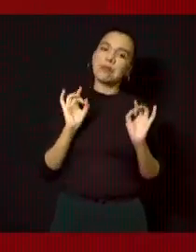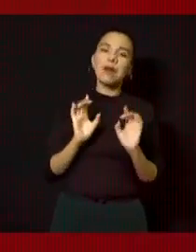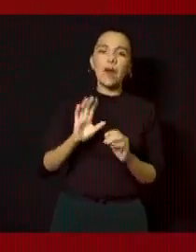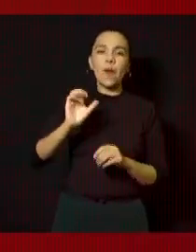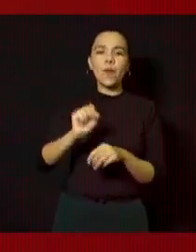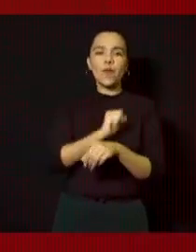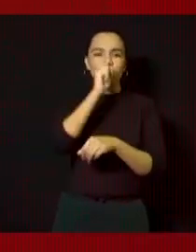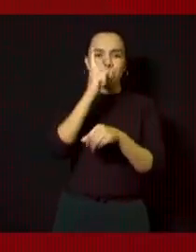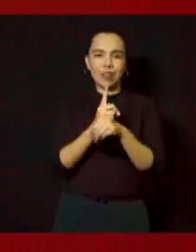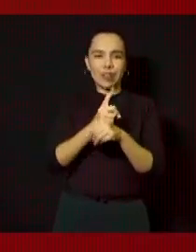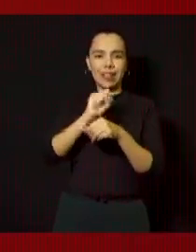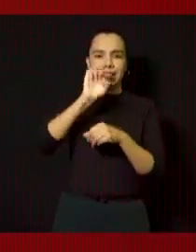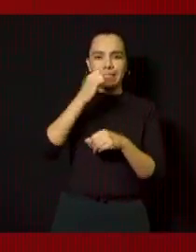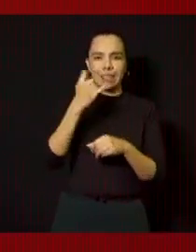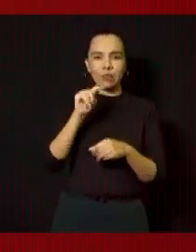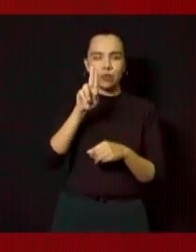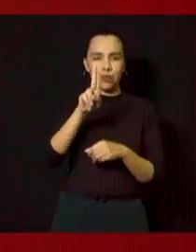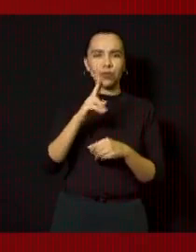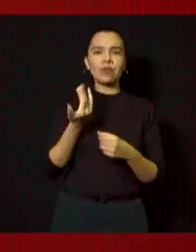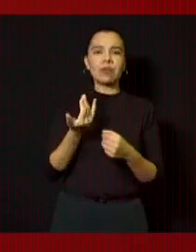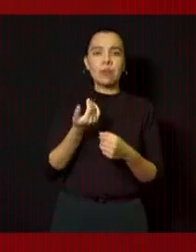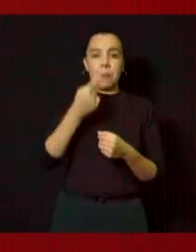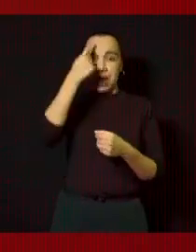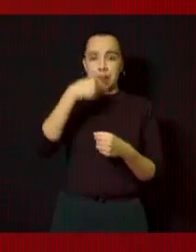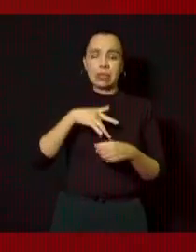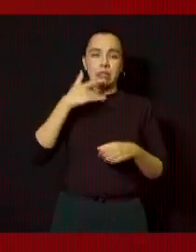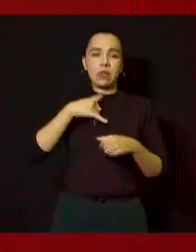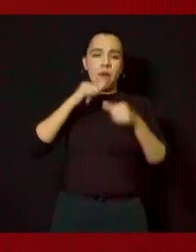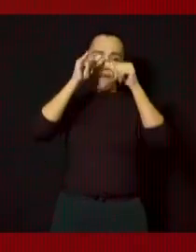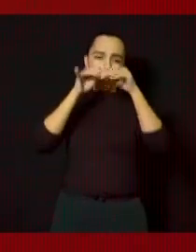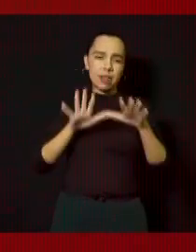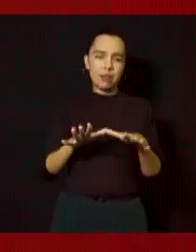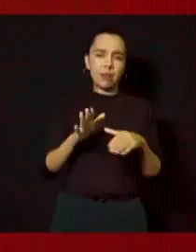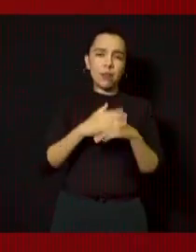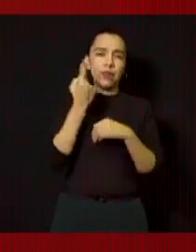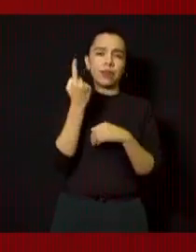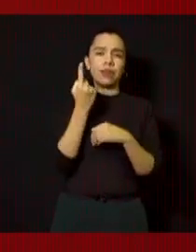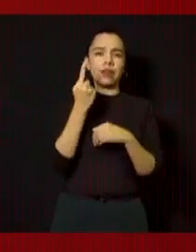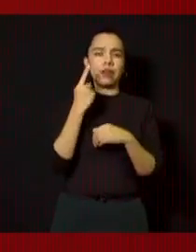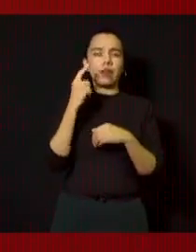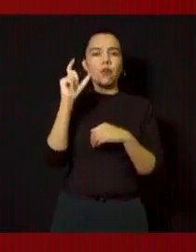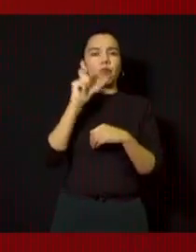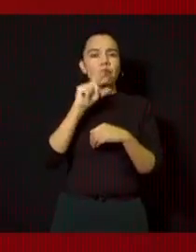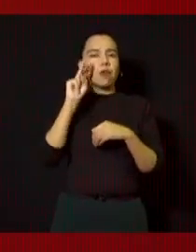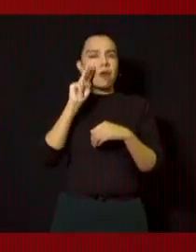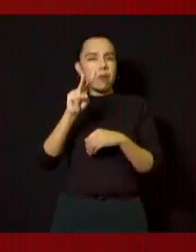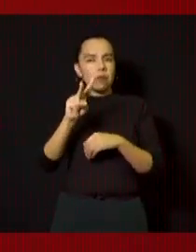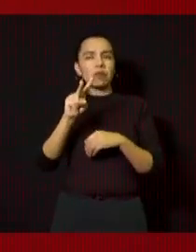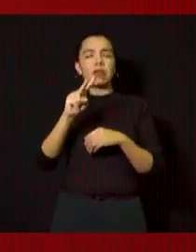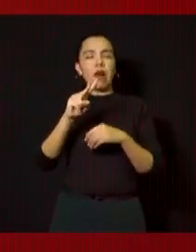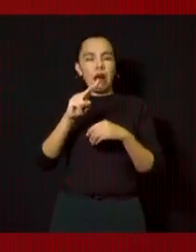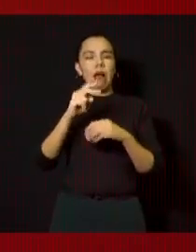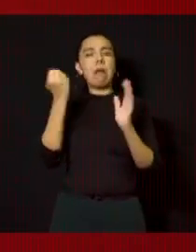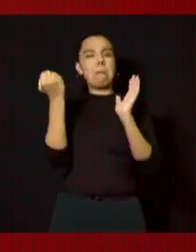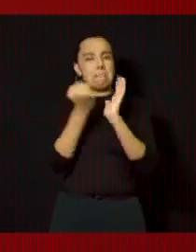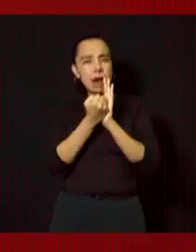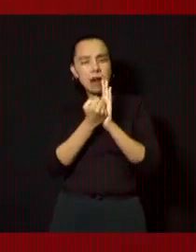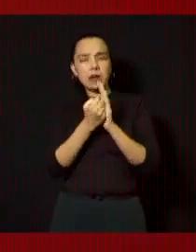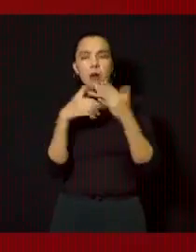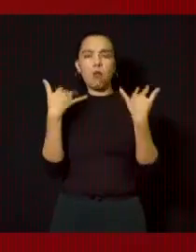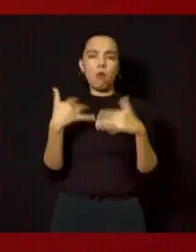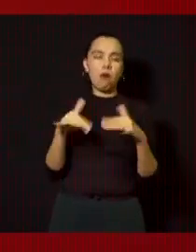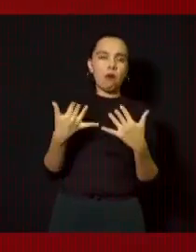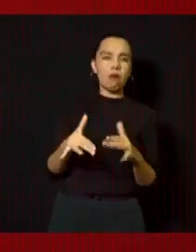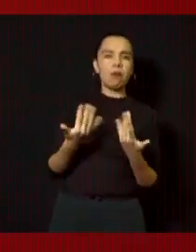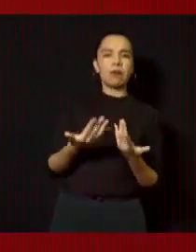Seitú, yo digo que es una bendición, y cuando lo vemos así de la grandeza que es, la marca que es, pues empezamos